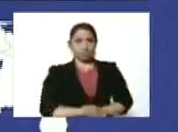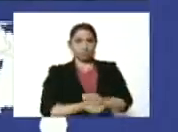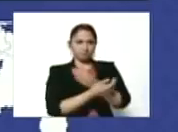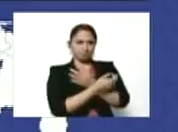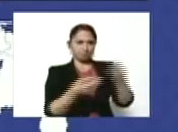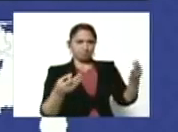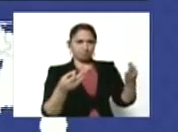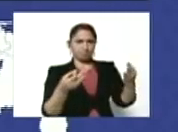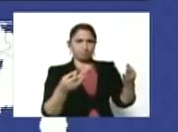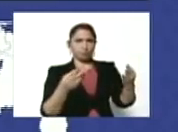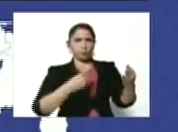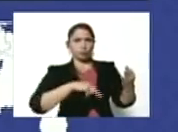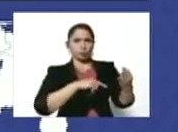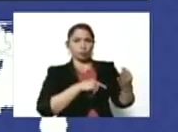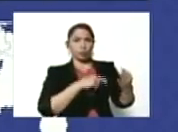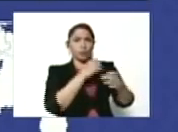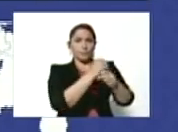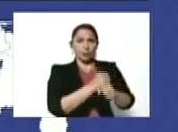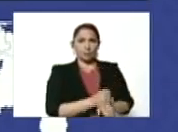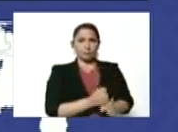que aspiramos todos.